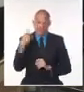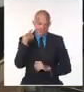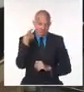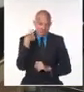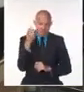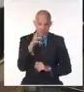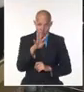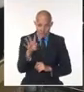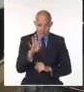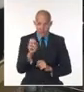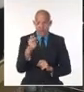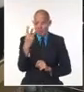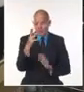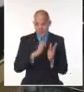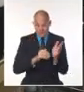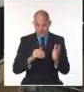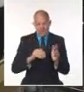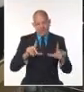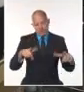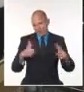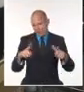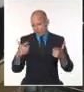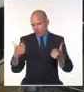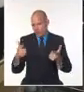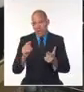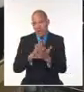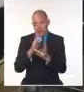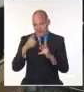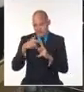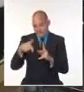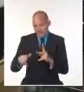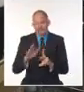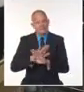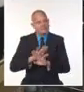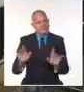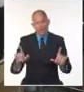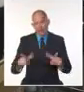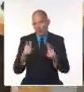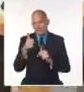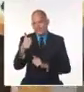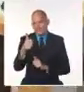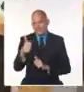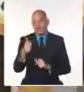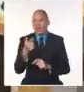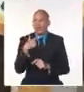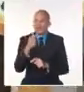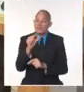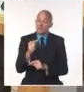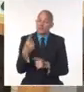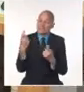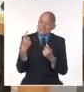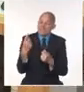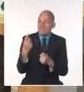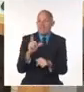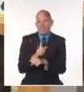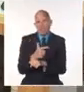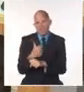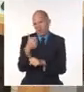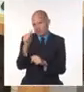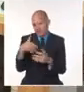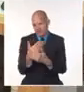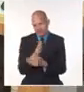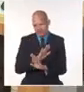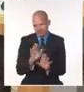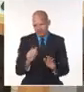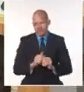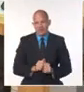ya iniciamos en mayo del 2024 con los 10 días establecidos para los términos de legalización. Estamos muy satisfechos porque ya estamos nosotros haciendo lo